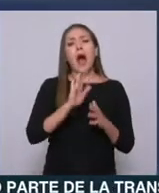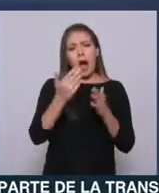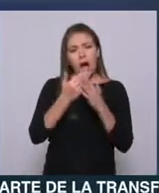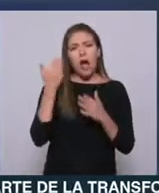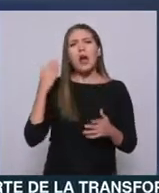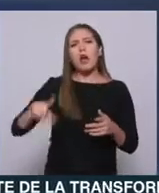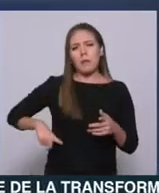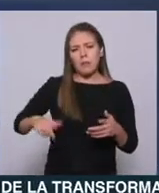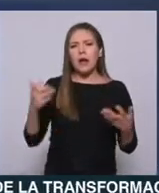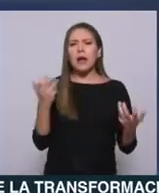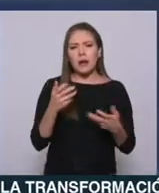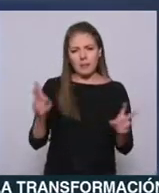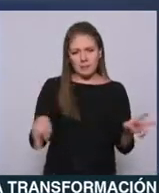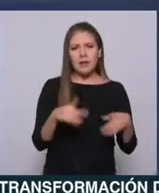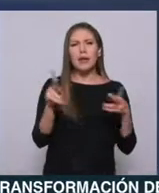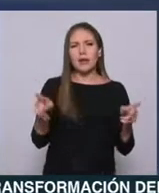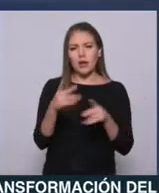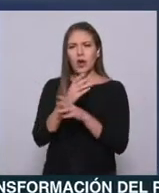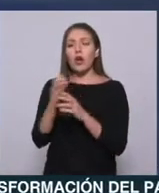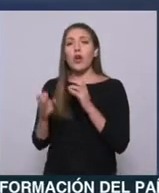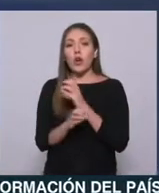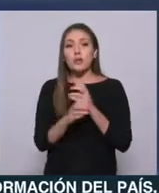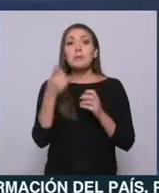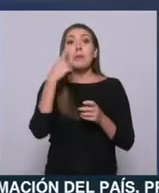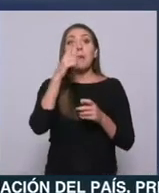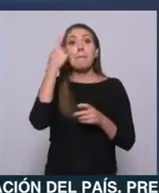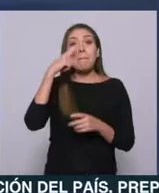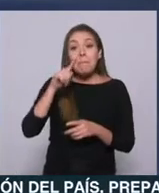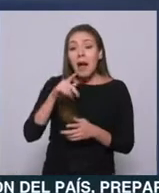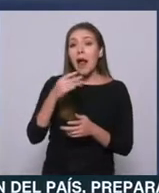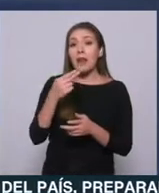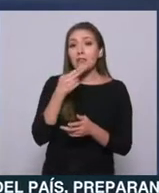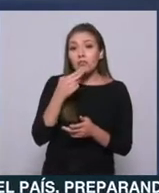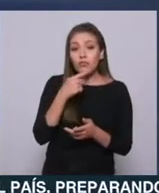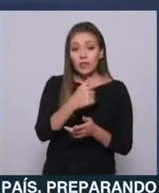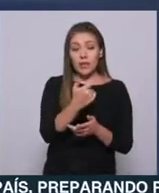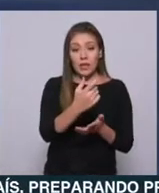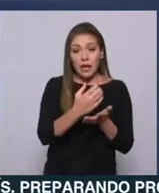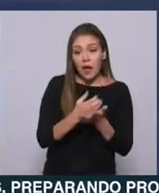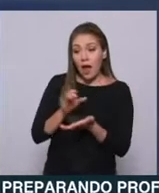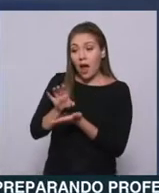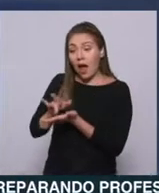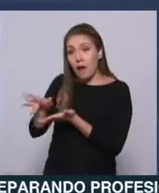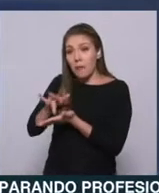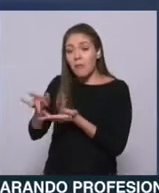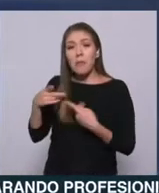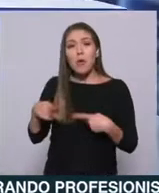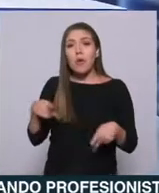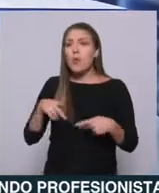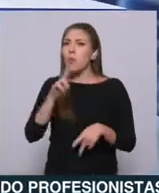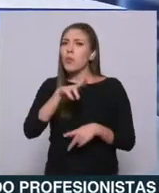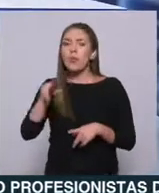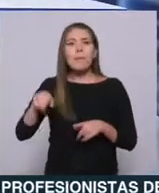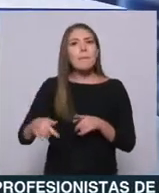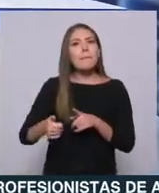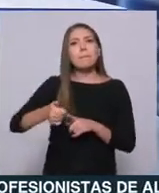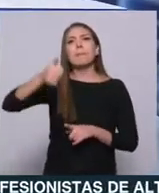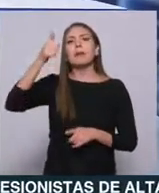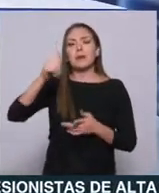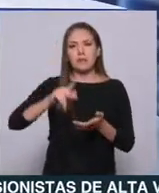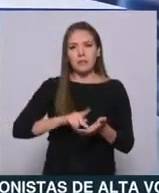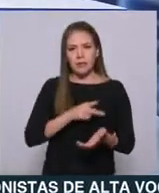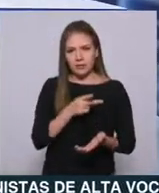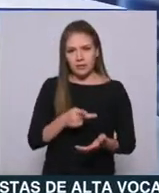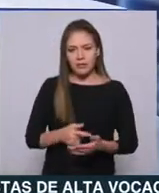Entonces, son pioneros en este tipo de asignación de recursos. Y ahora vemos, por ejemplo, los vehículos que ya teníamos